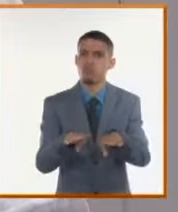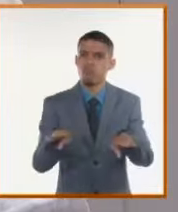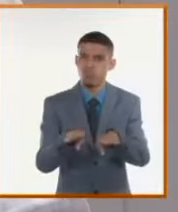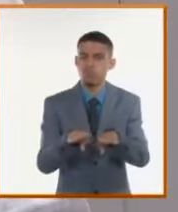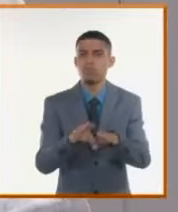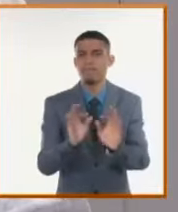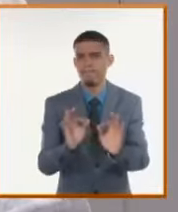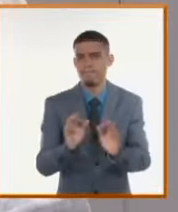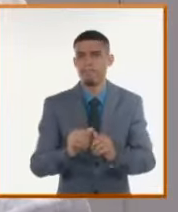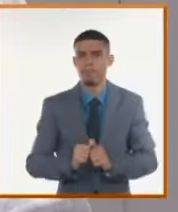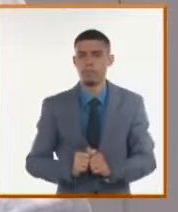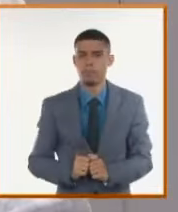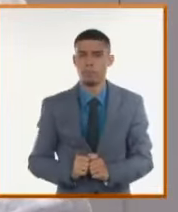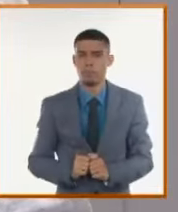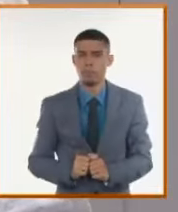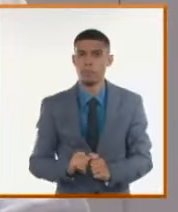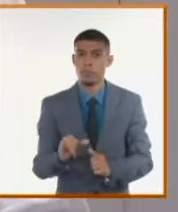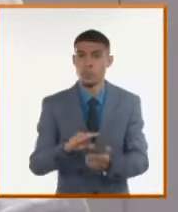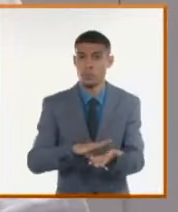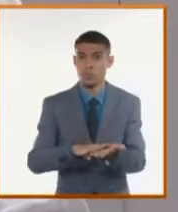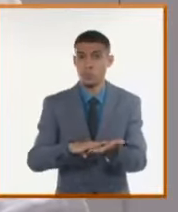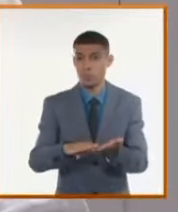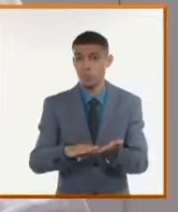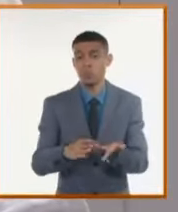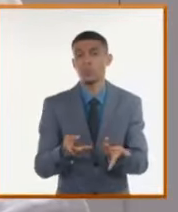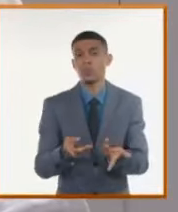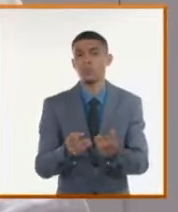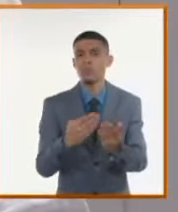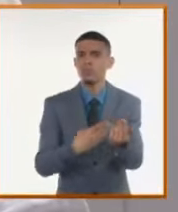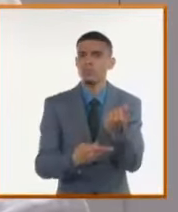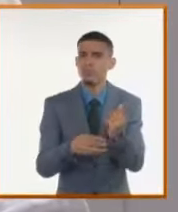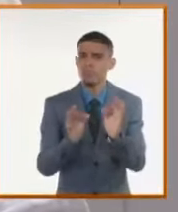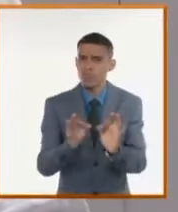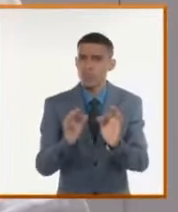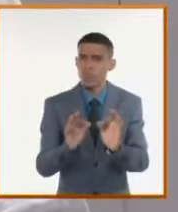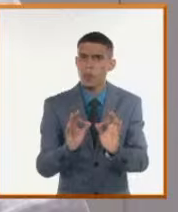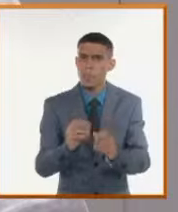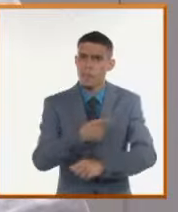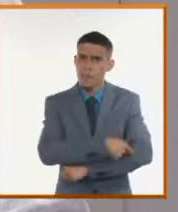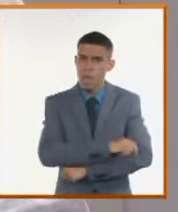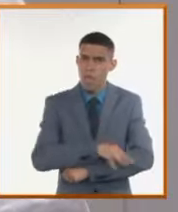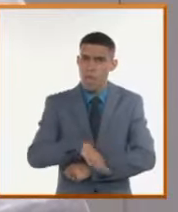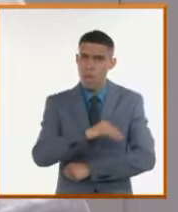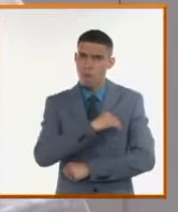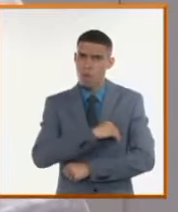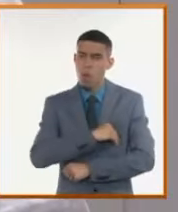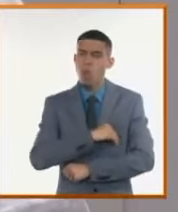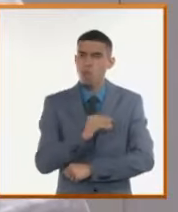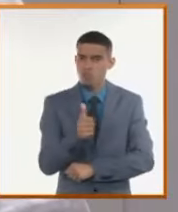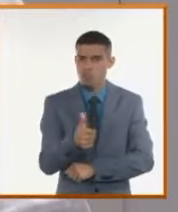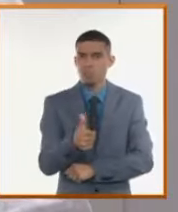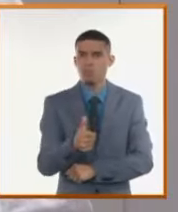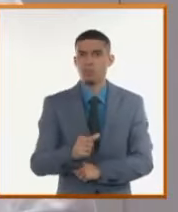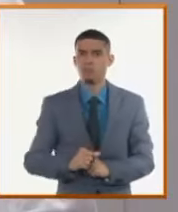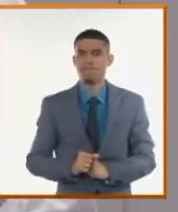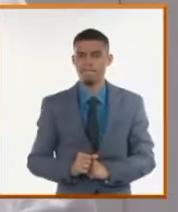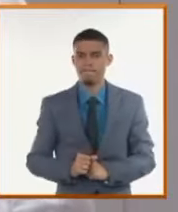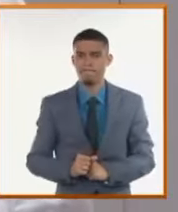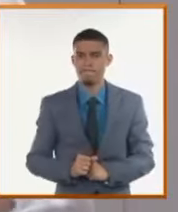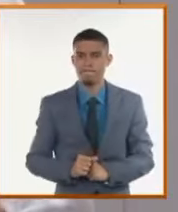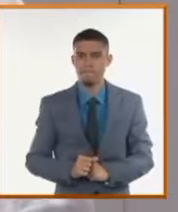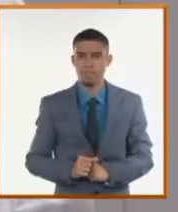adecuada con una prestación que realmente la población se sienta satisfecha